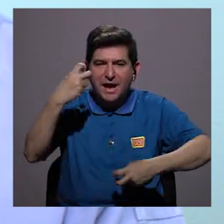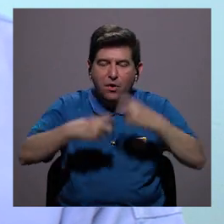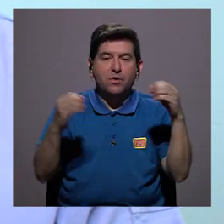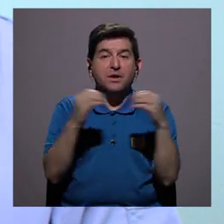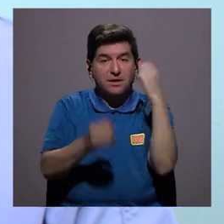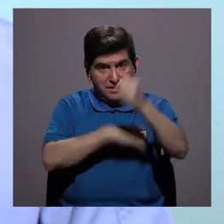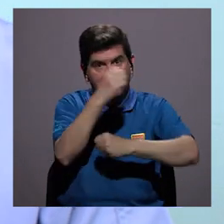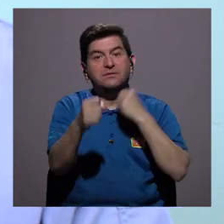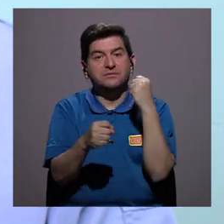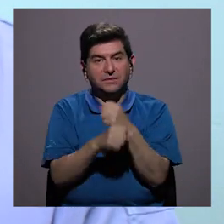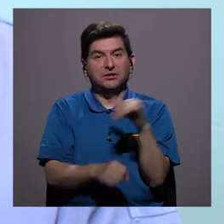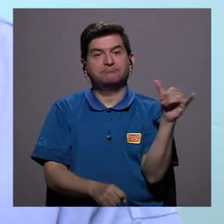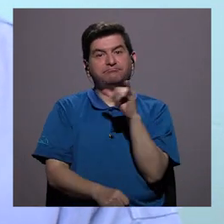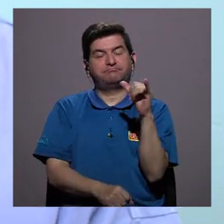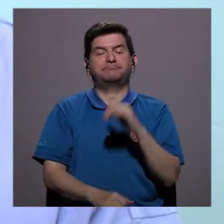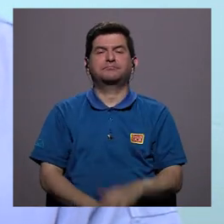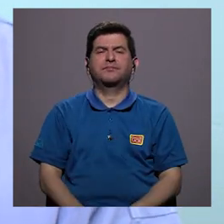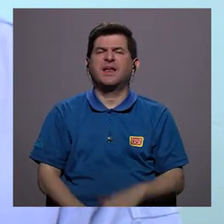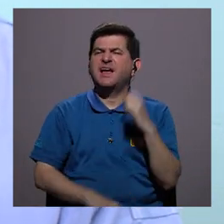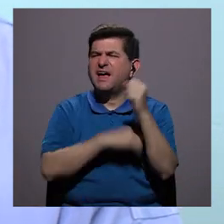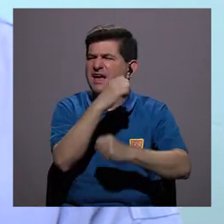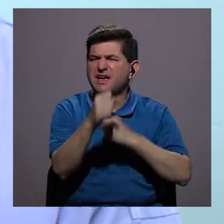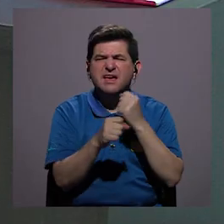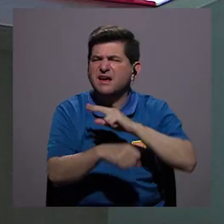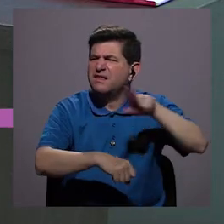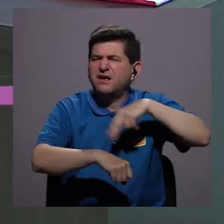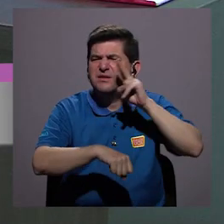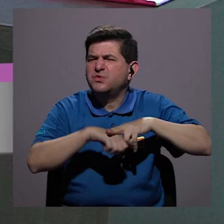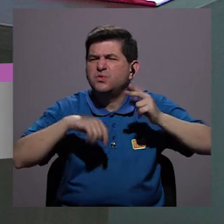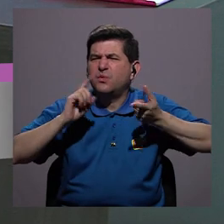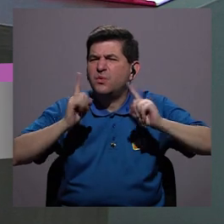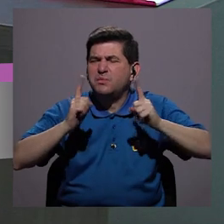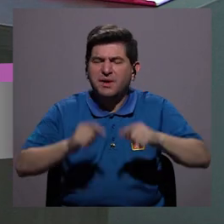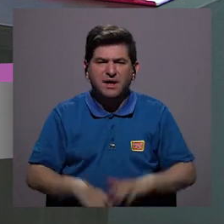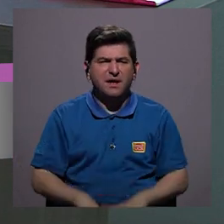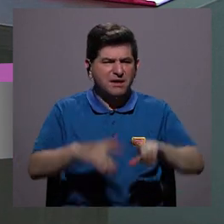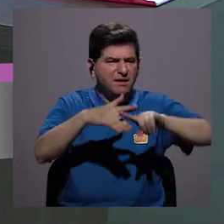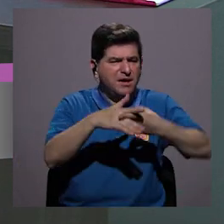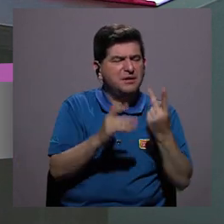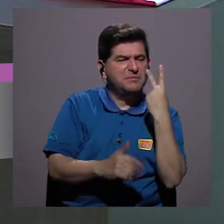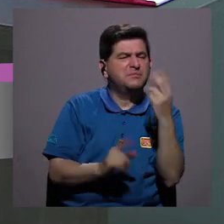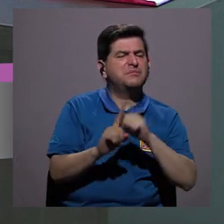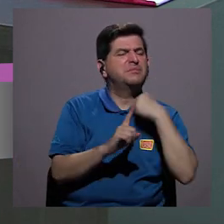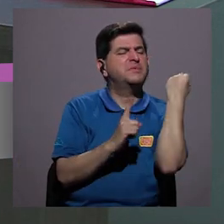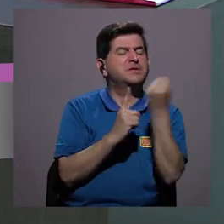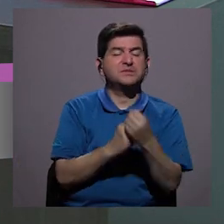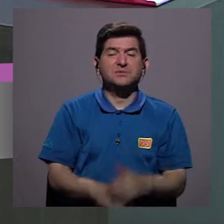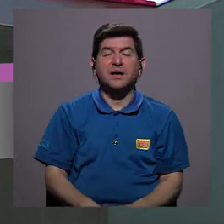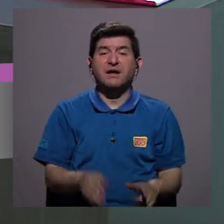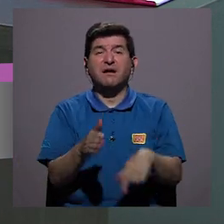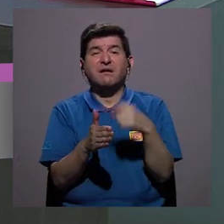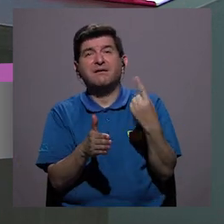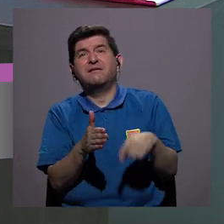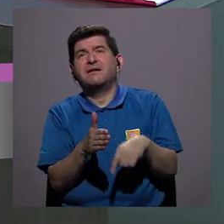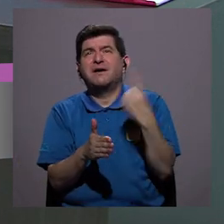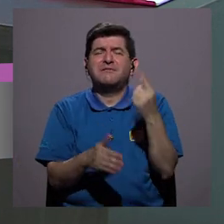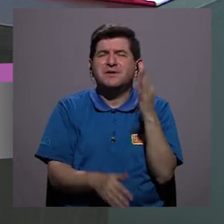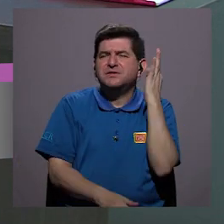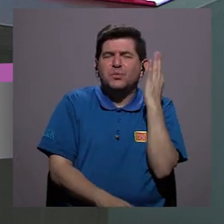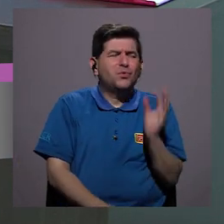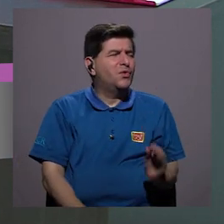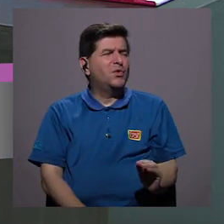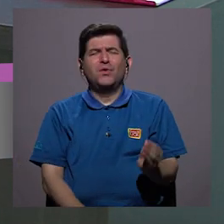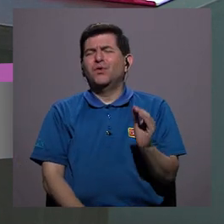ser el problema y a más edad también. ¿Qué edad es común, doctor, empezar a ver esa situación? A veces uno los ve